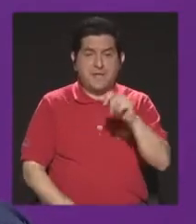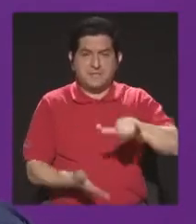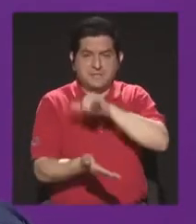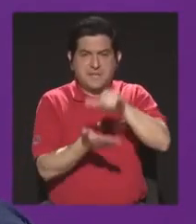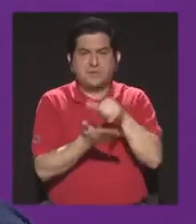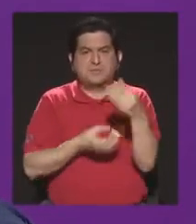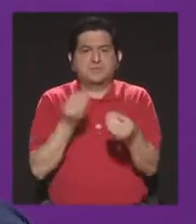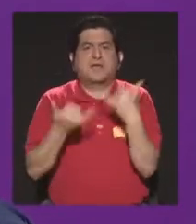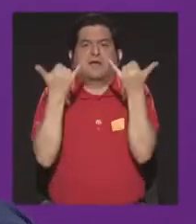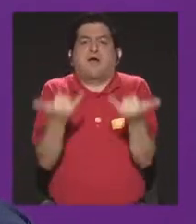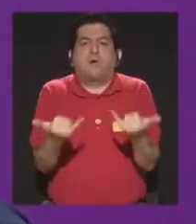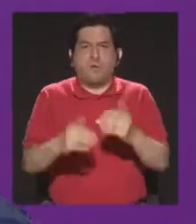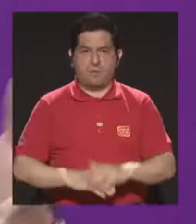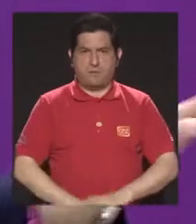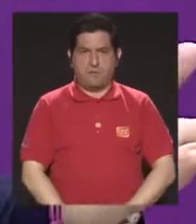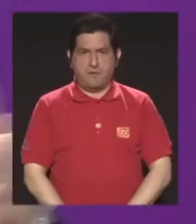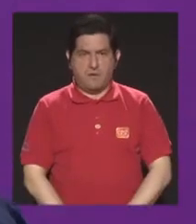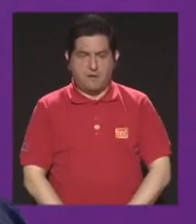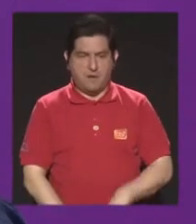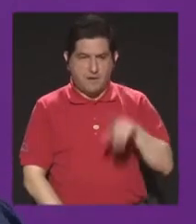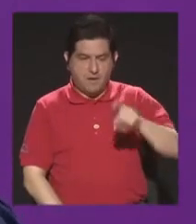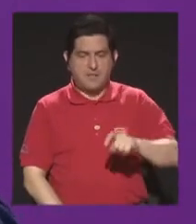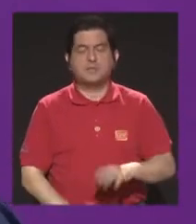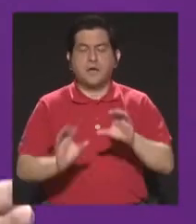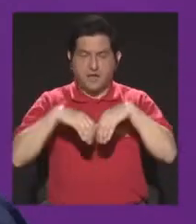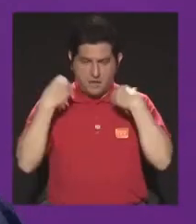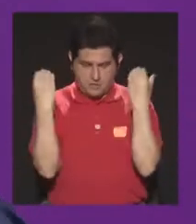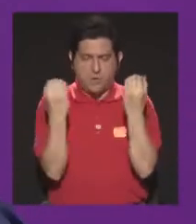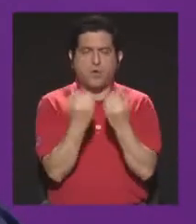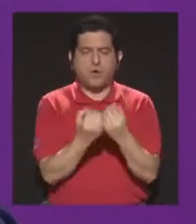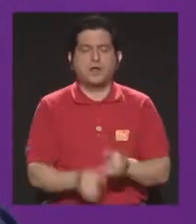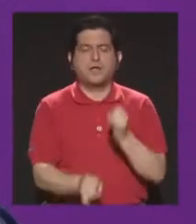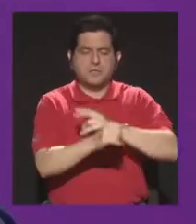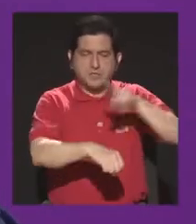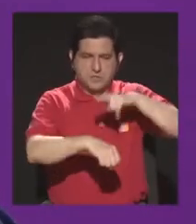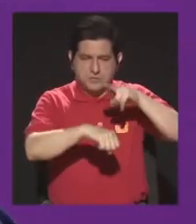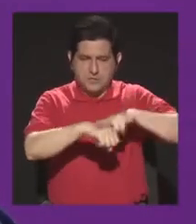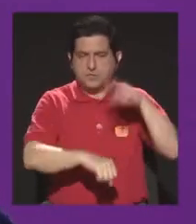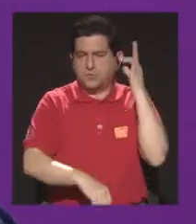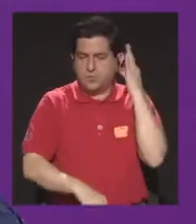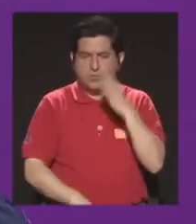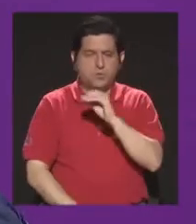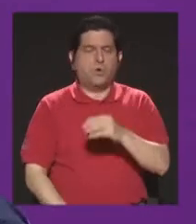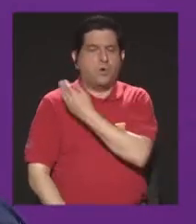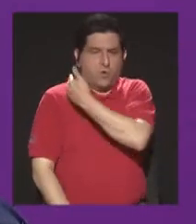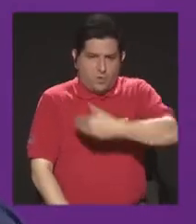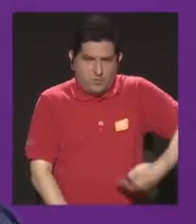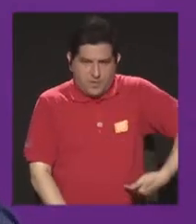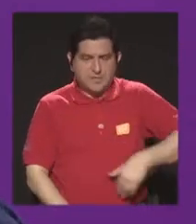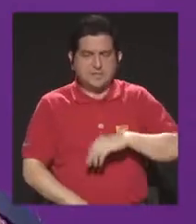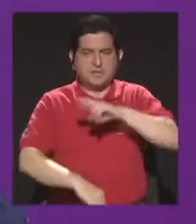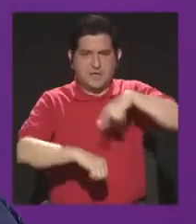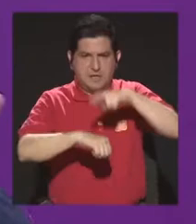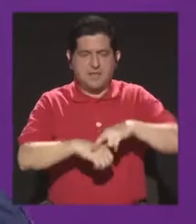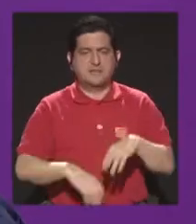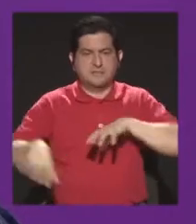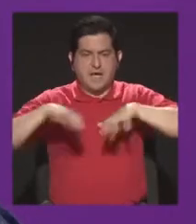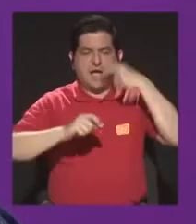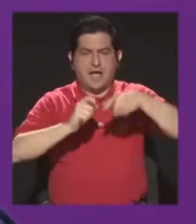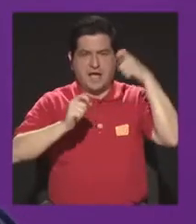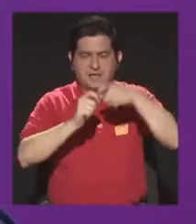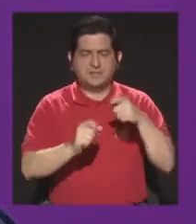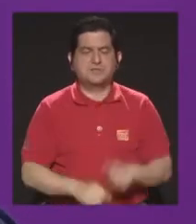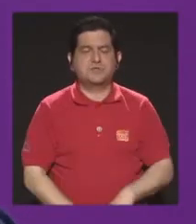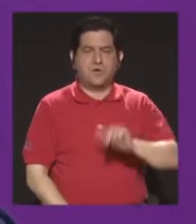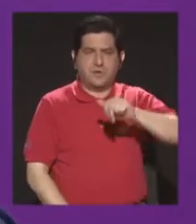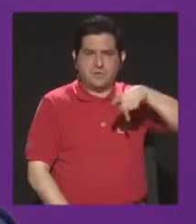ahora? Necesitamos involucrarnos con organismos como precisamente el INAMU y la Presidencia de la República para tomar acciones concretas sobre lo que la